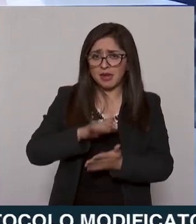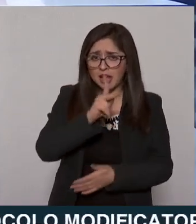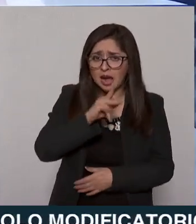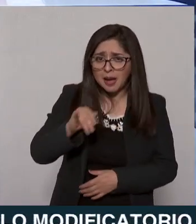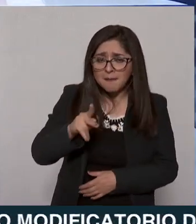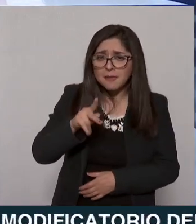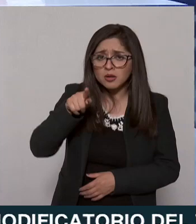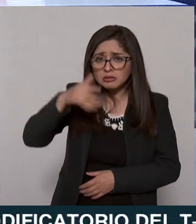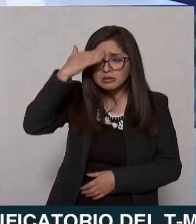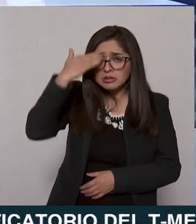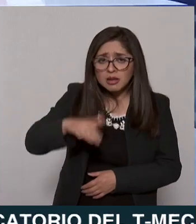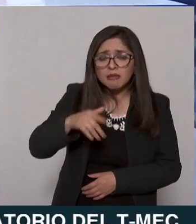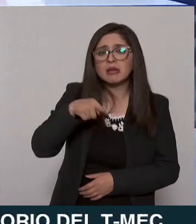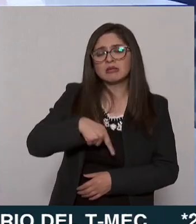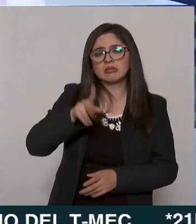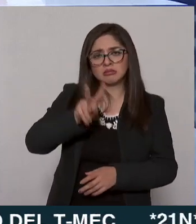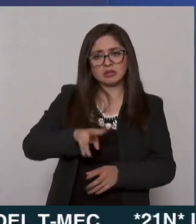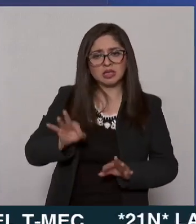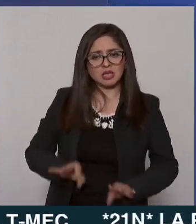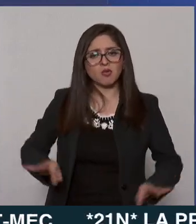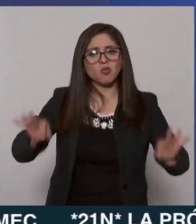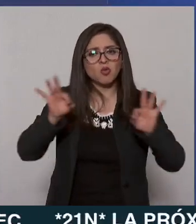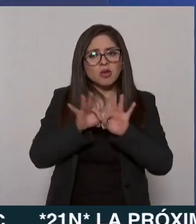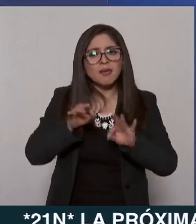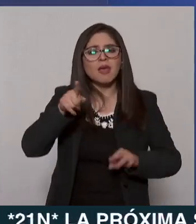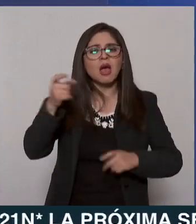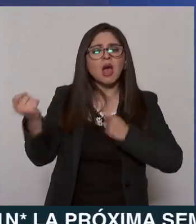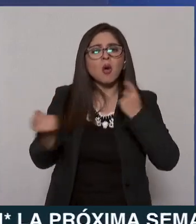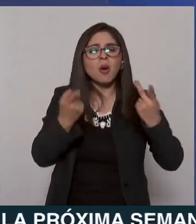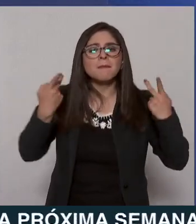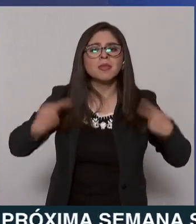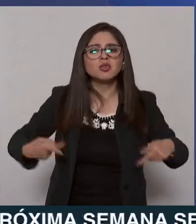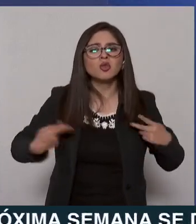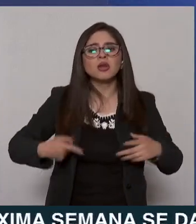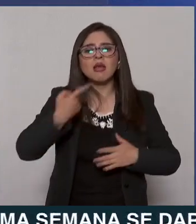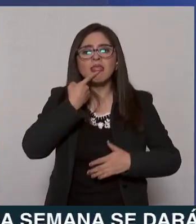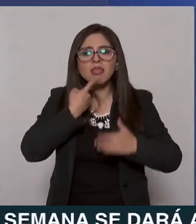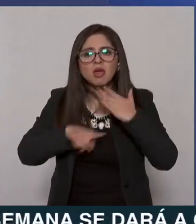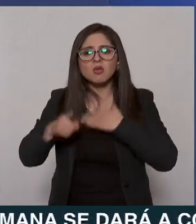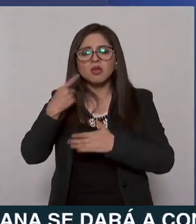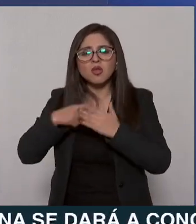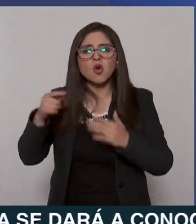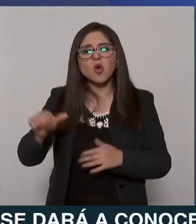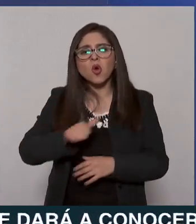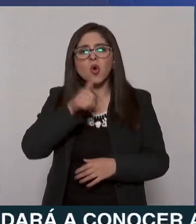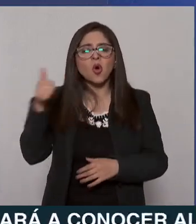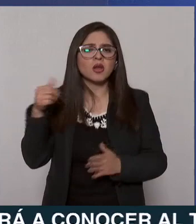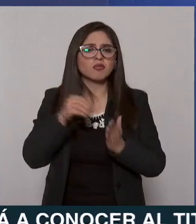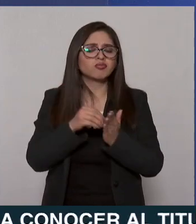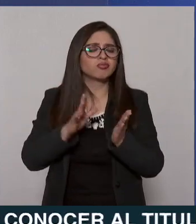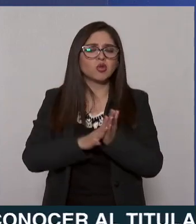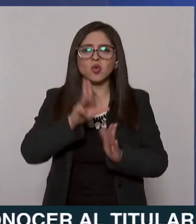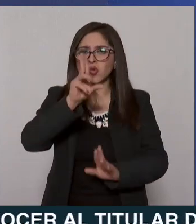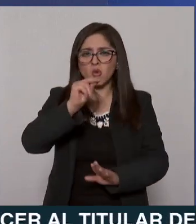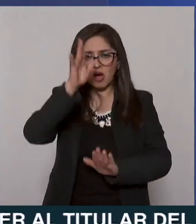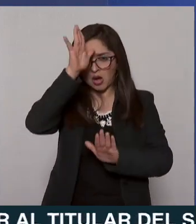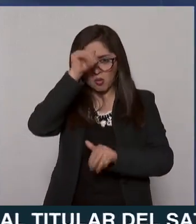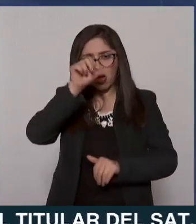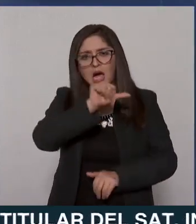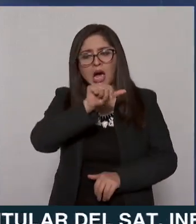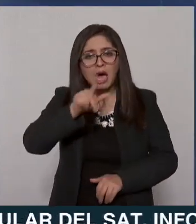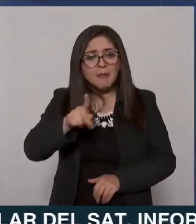ustedes detectado, porque es importante, de pronto también ha sido una de las denuncias que han tenido los taxistas contra otras aplicaciones, que ellos no tenían esta